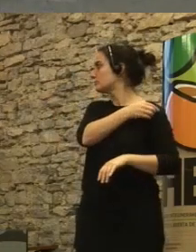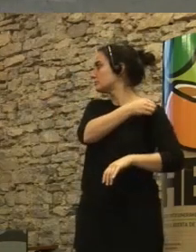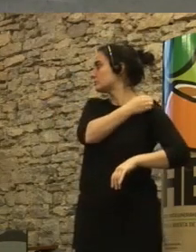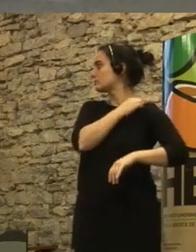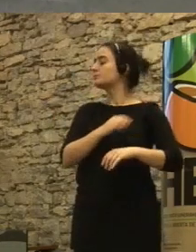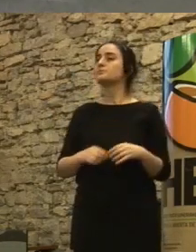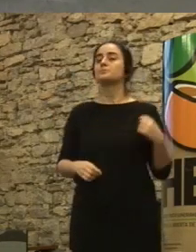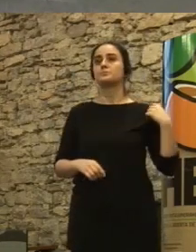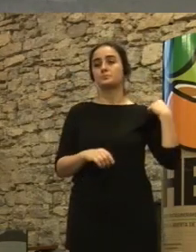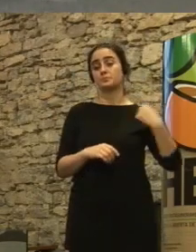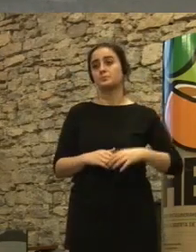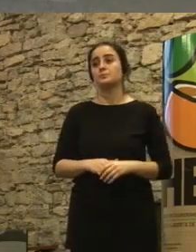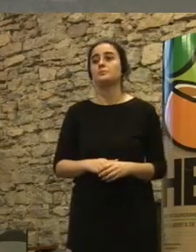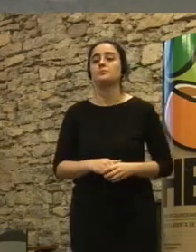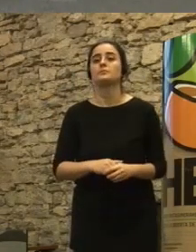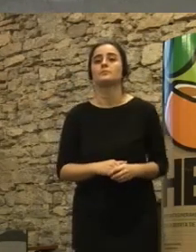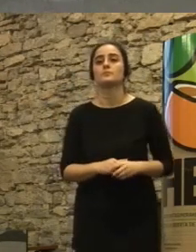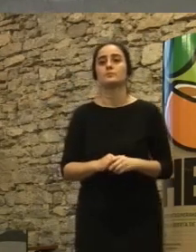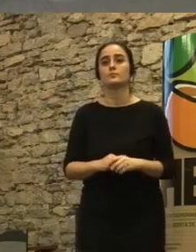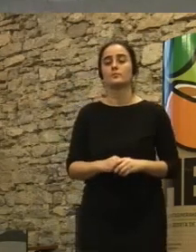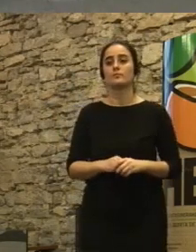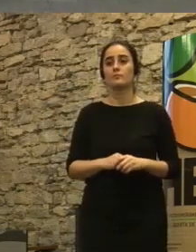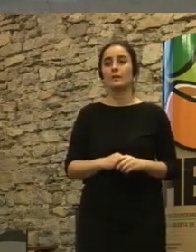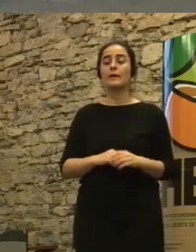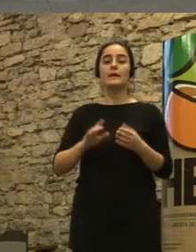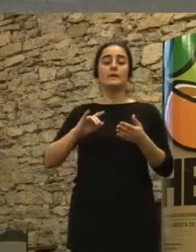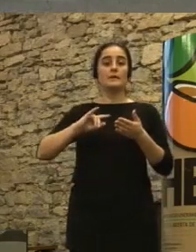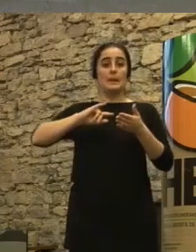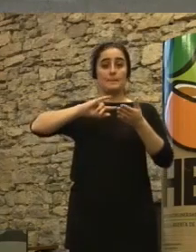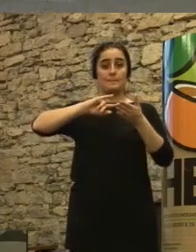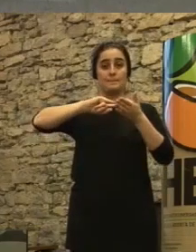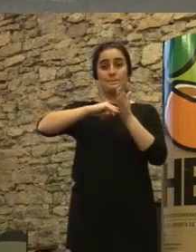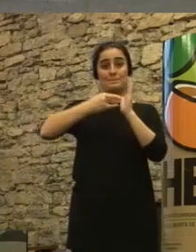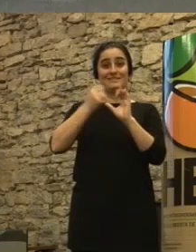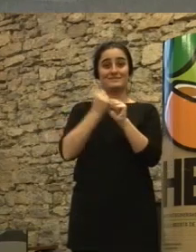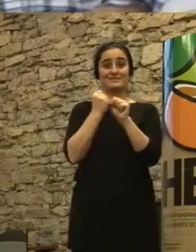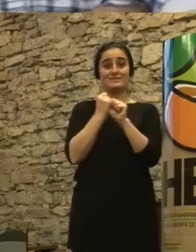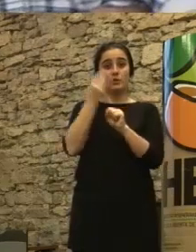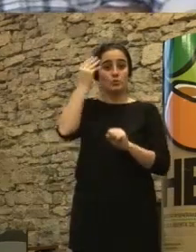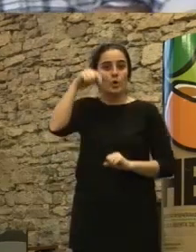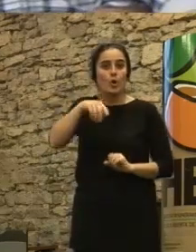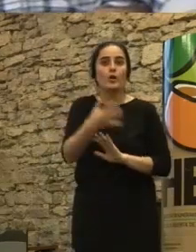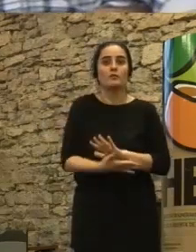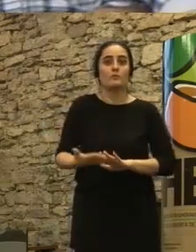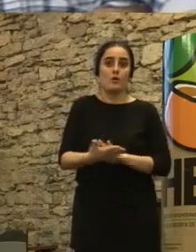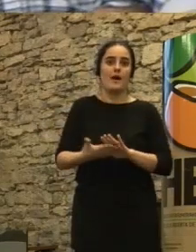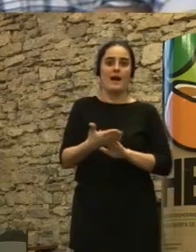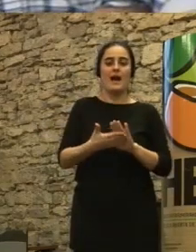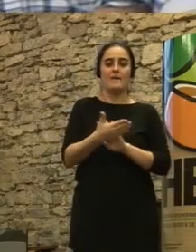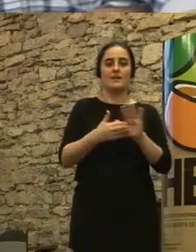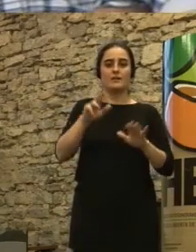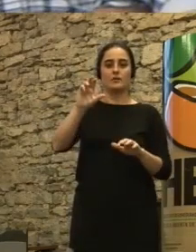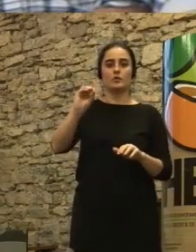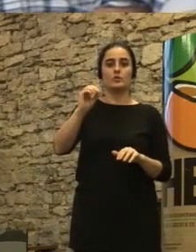en principio, dentro del plan de trabajo que hoy estarán, de alguna manera, hablando de él en las